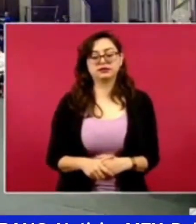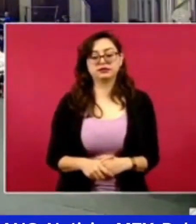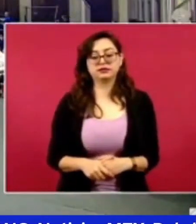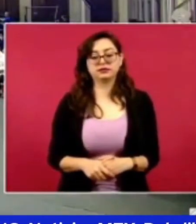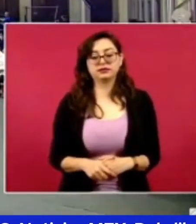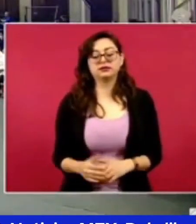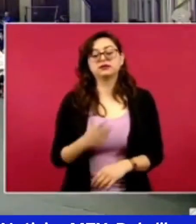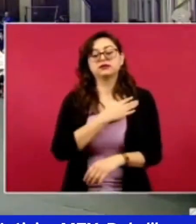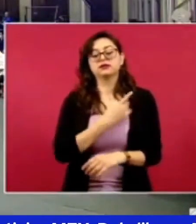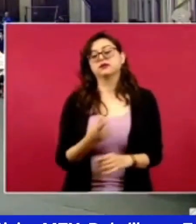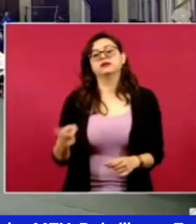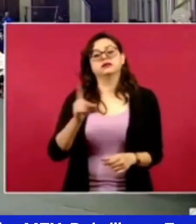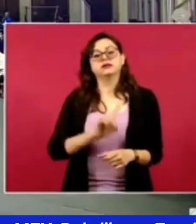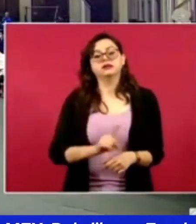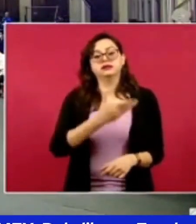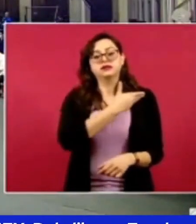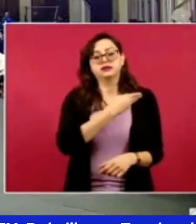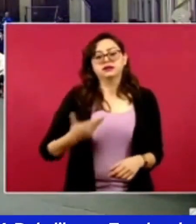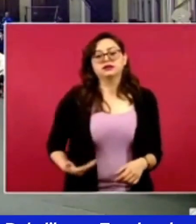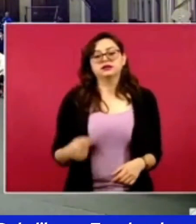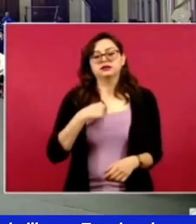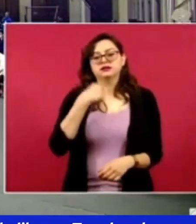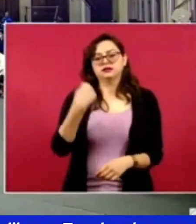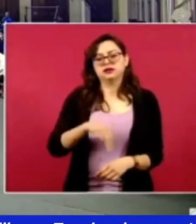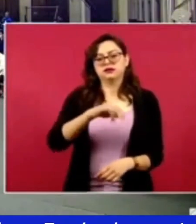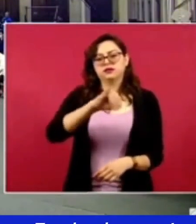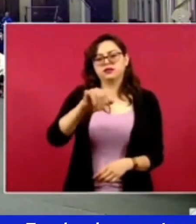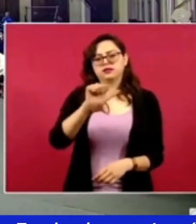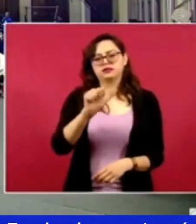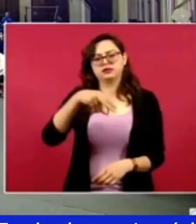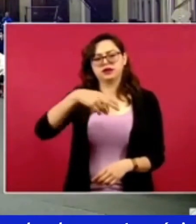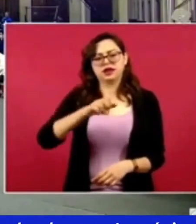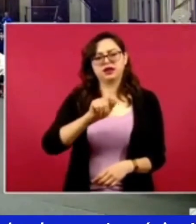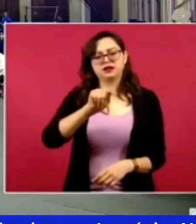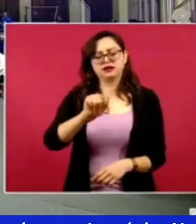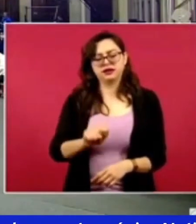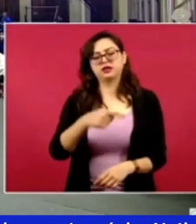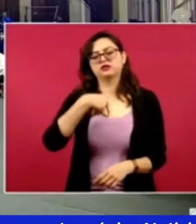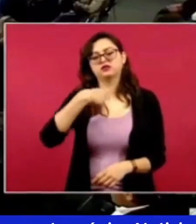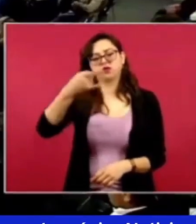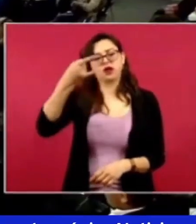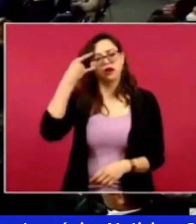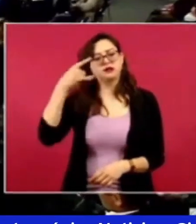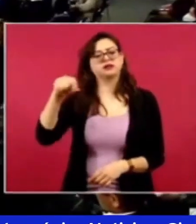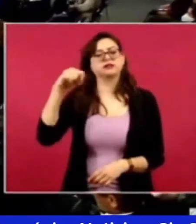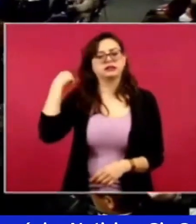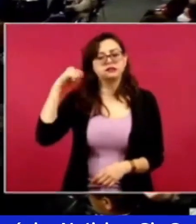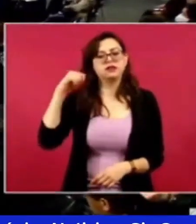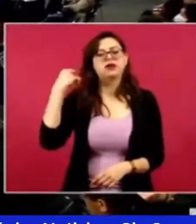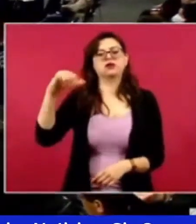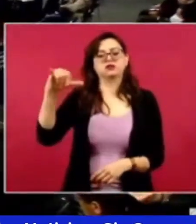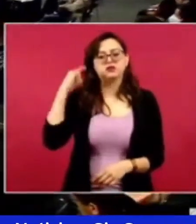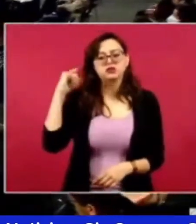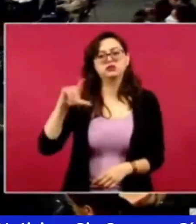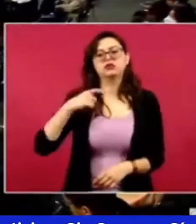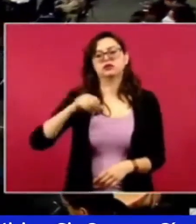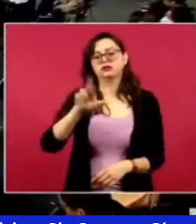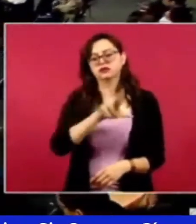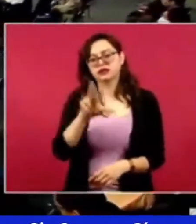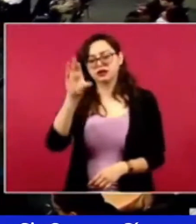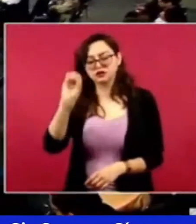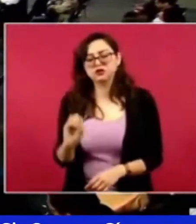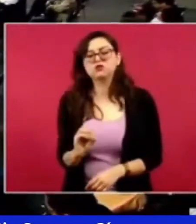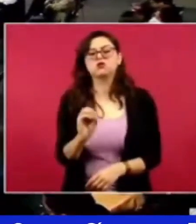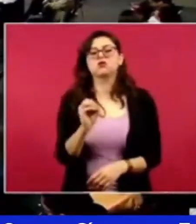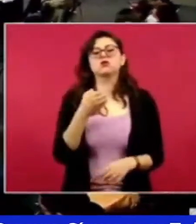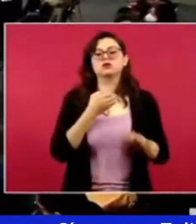Muy buenos días, señor presidente. Janet Galindo, de Grupo Transmedia La Chispa, Campeche, Tabasco, Yucatán, Quintana Roo, Petroleras